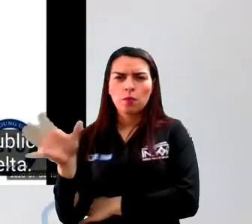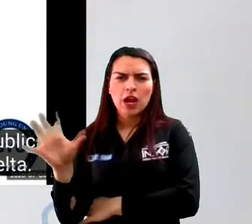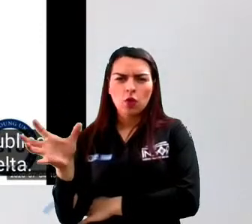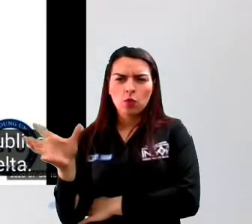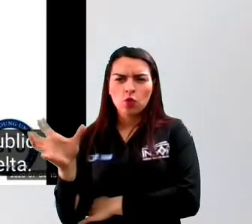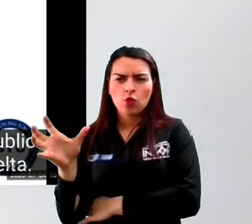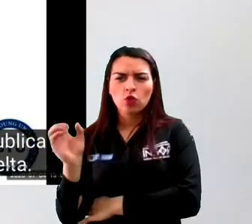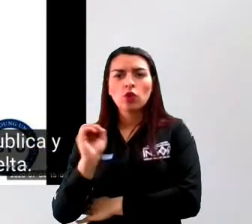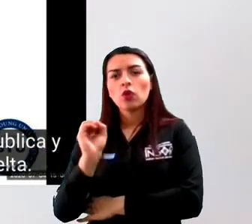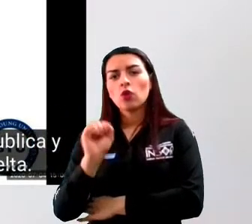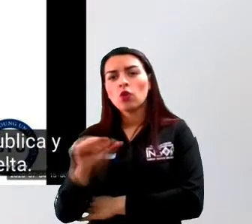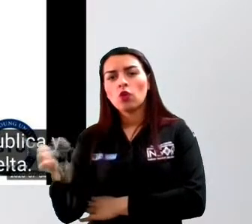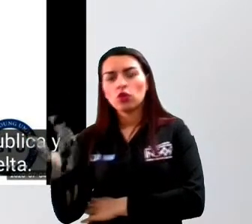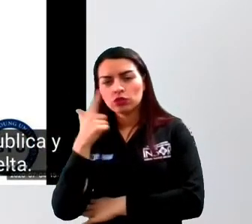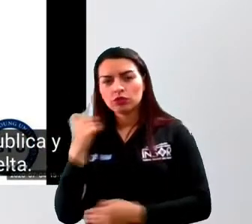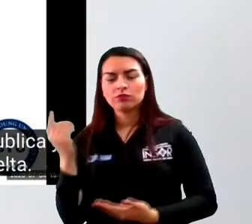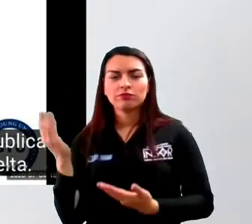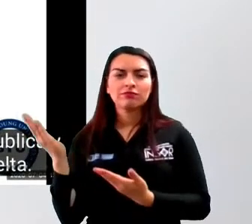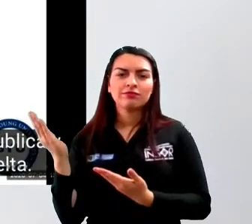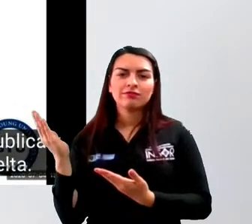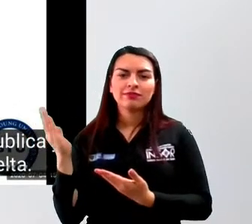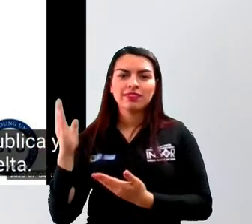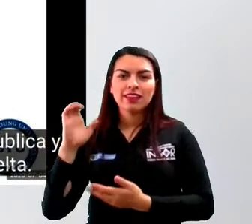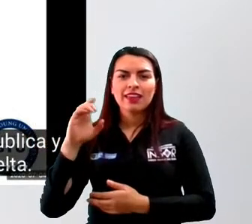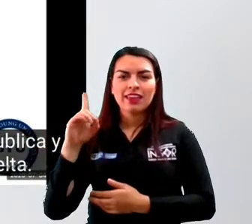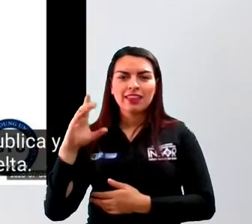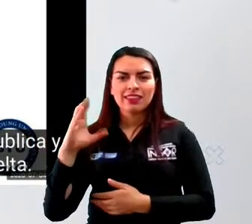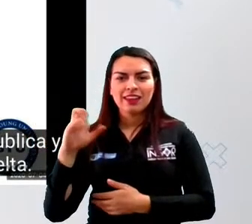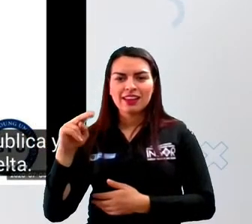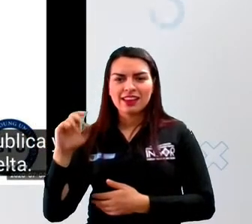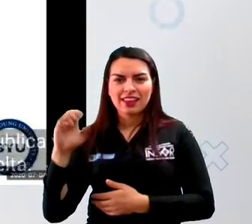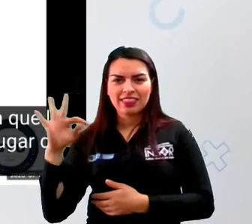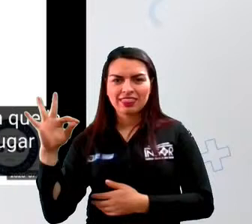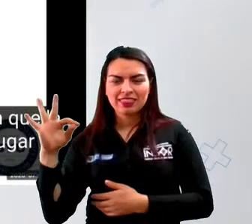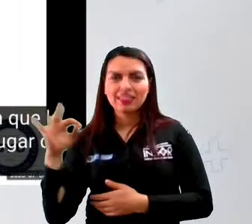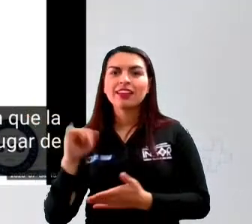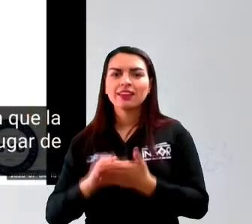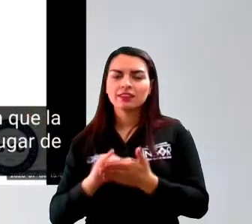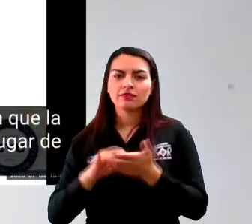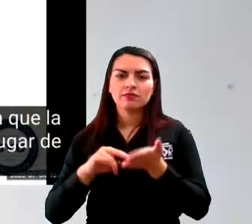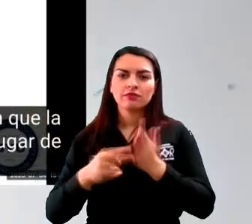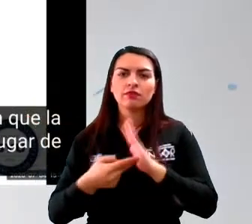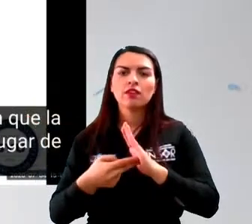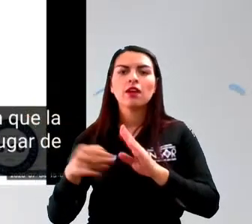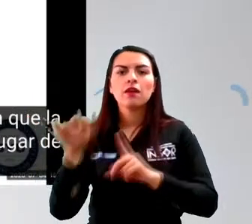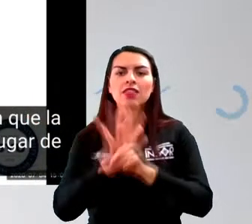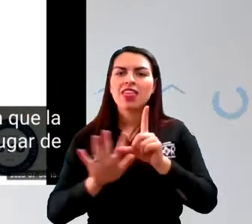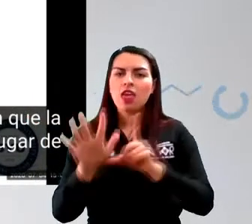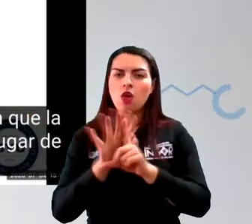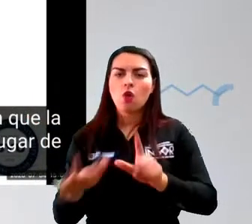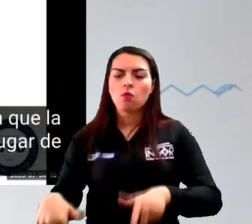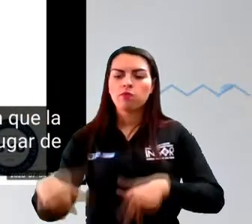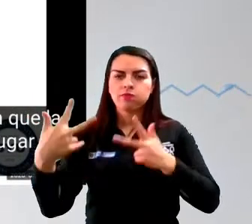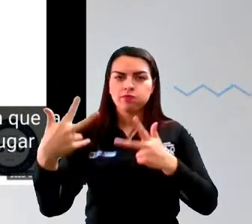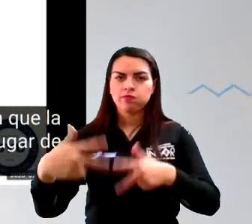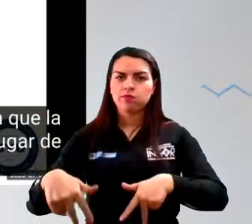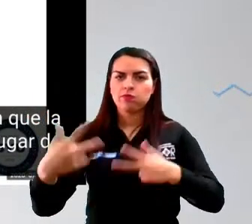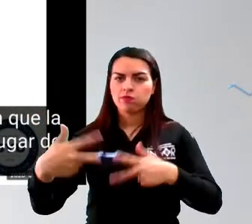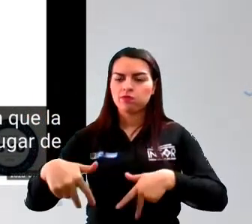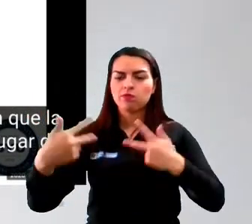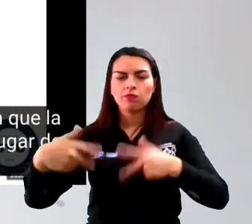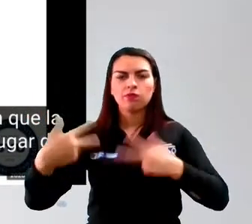Ambas permiten que las personas se comuniquen en video, pero el video se publica y se puede